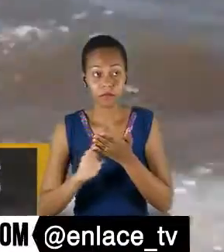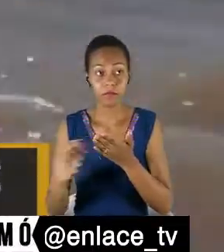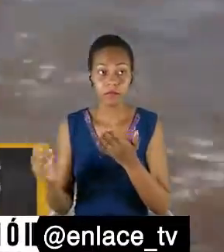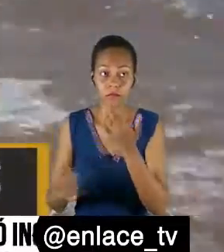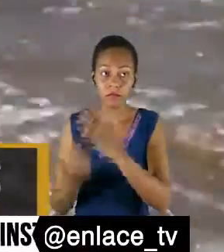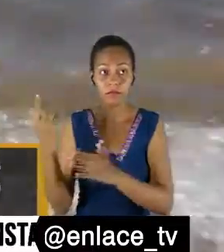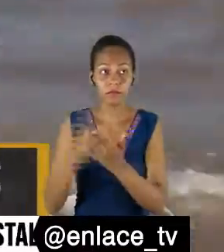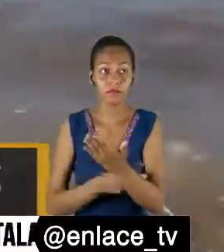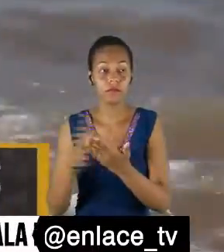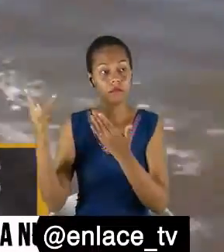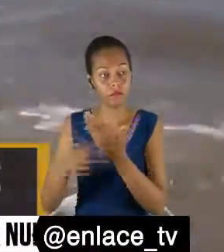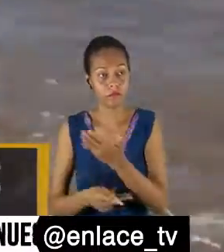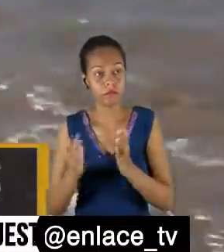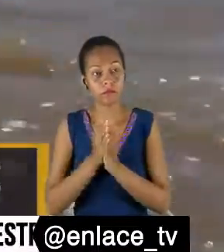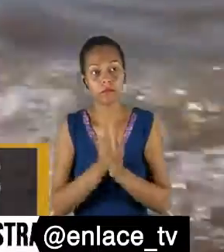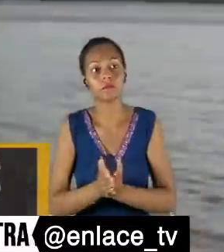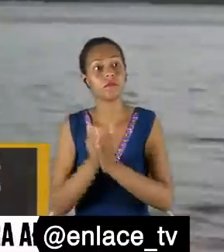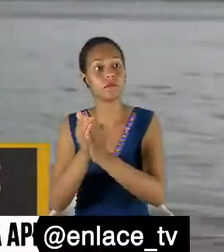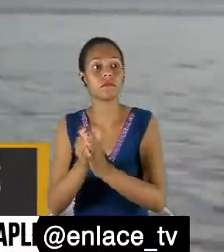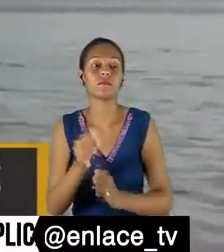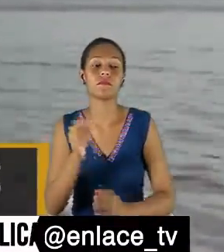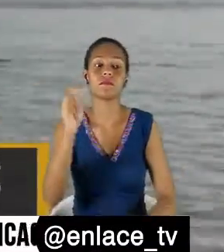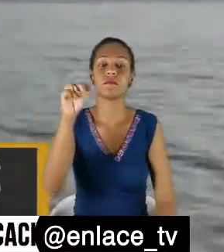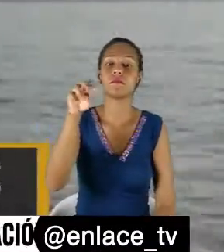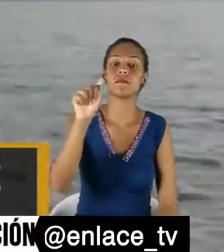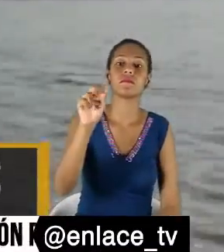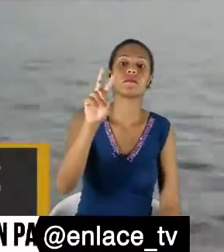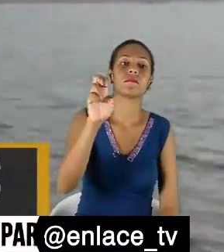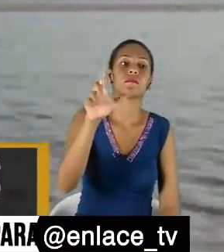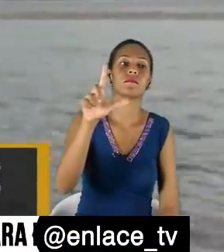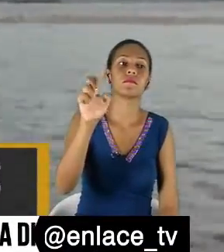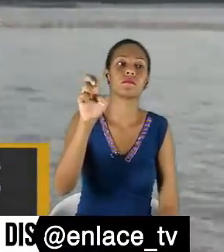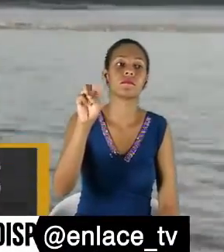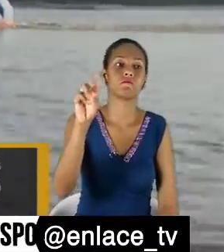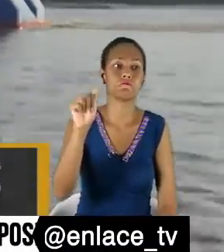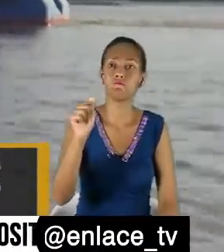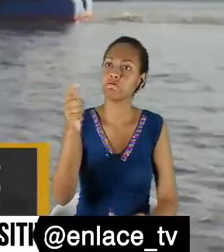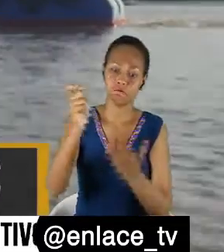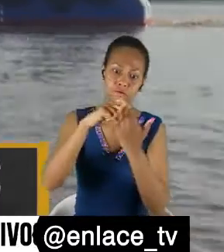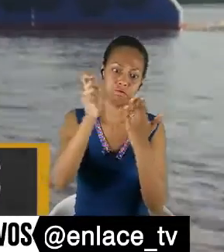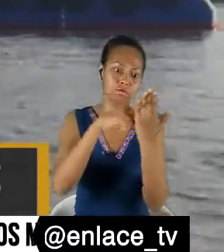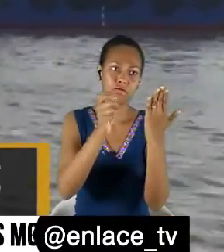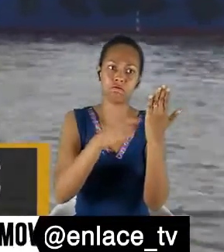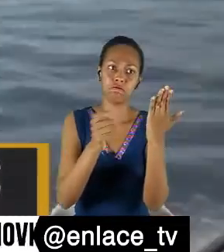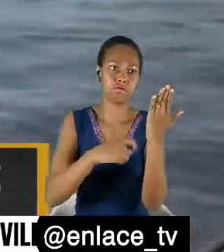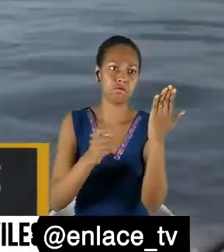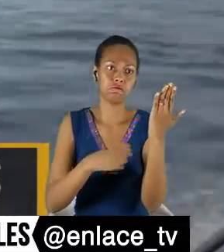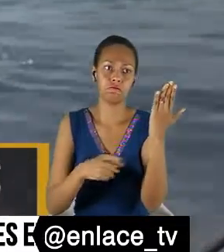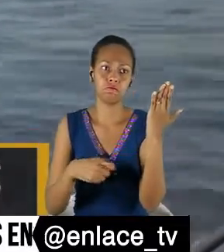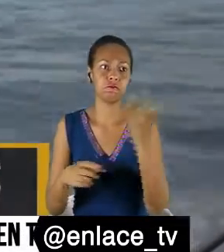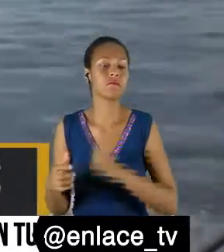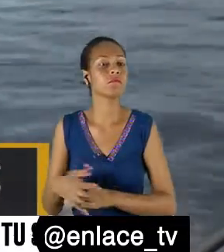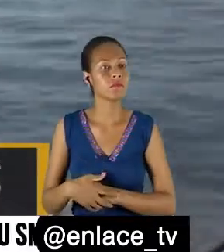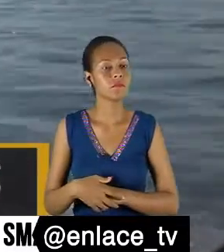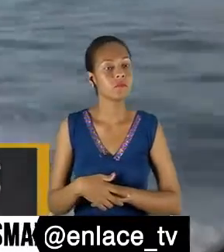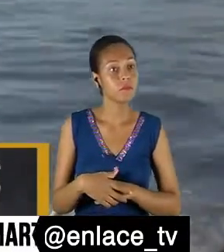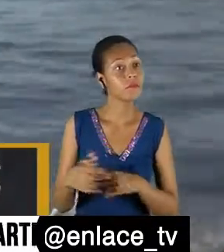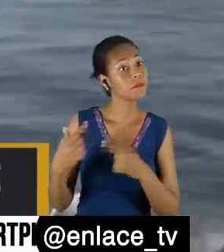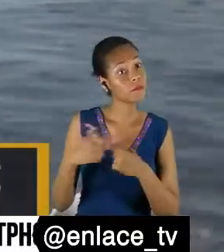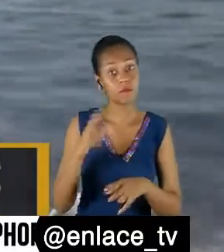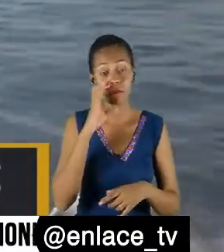de la navegabilidad del afluente, Navelena ha pasado 10 de los 11 requerimientos respectivos. Sin embargo, según explicó en el comunicado el